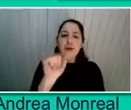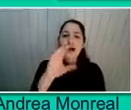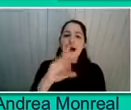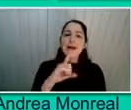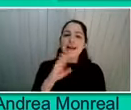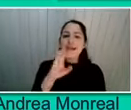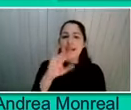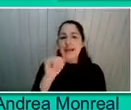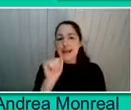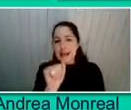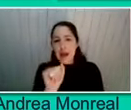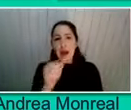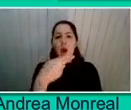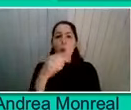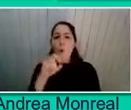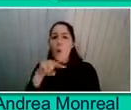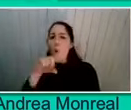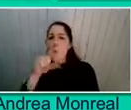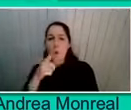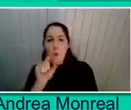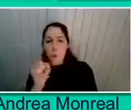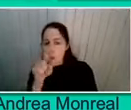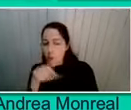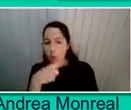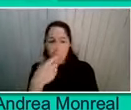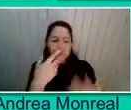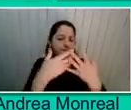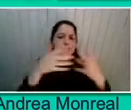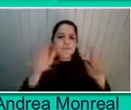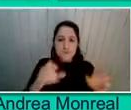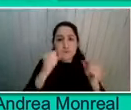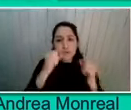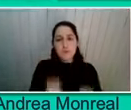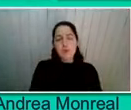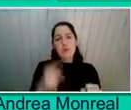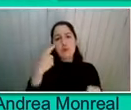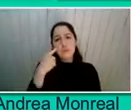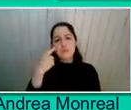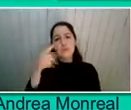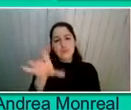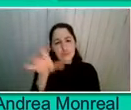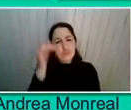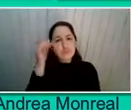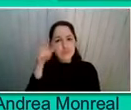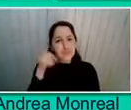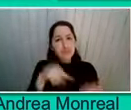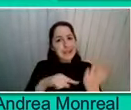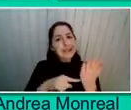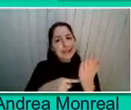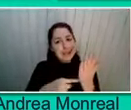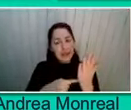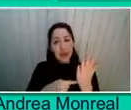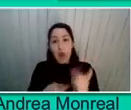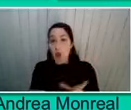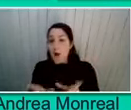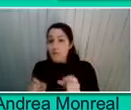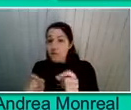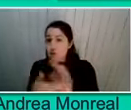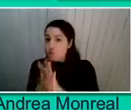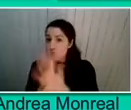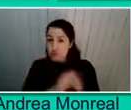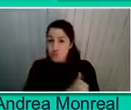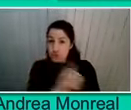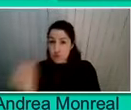hongos, pueden ser detectadas por esta técnica. No es que todos los virus sean patógenos, no es que todas las